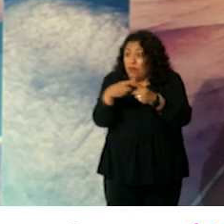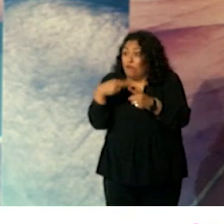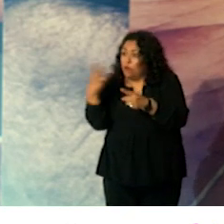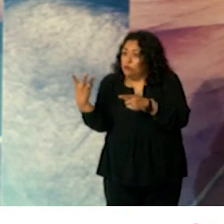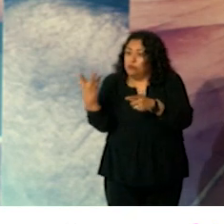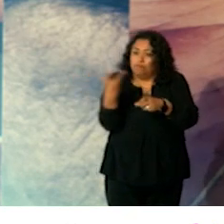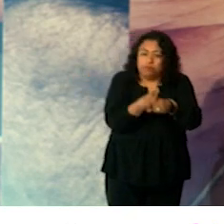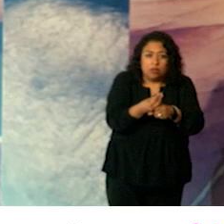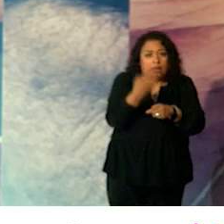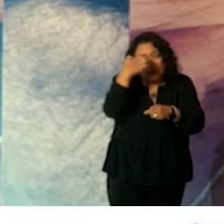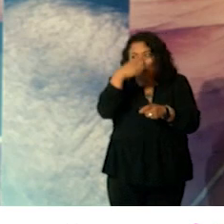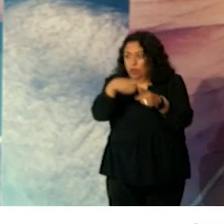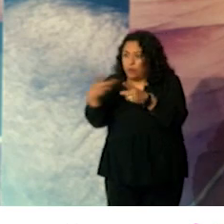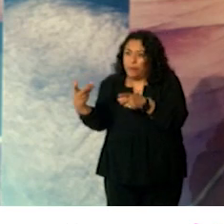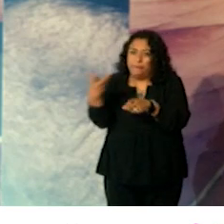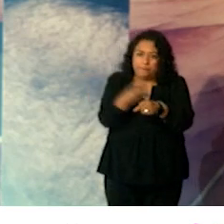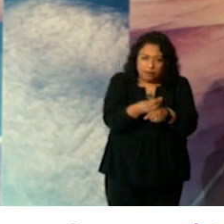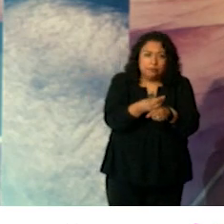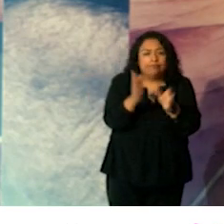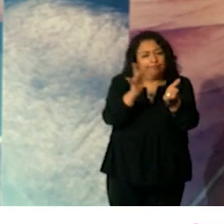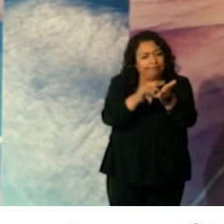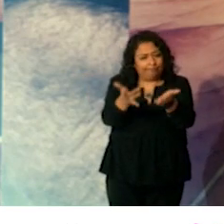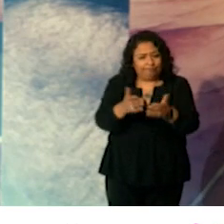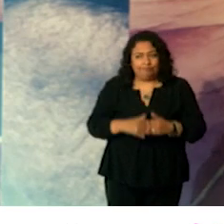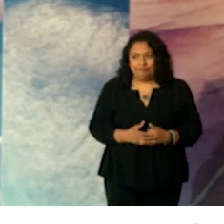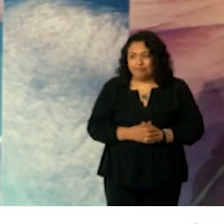voces y experiencias. Entonces, gracias.